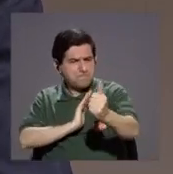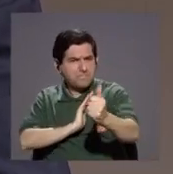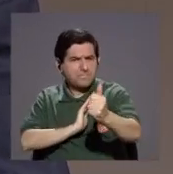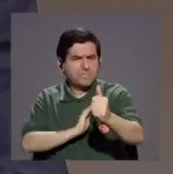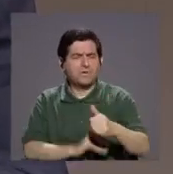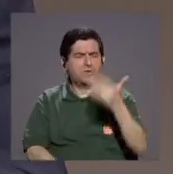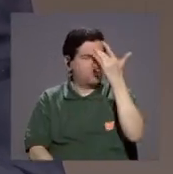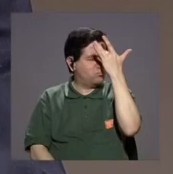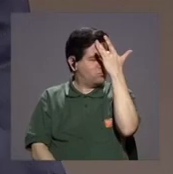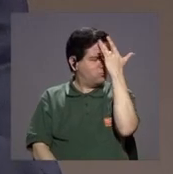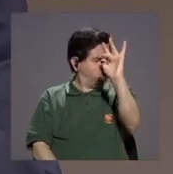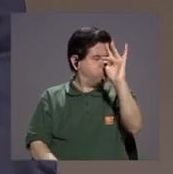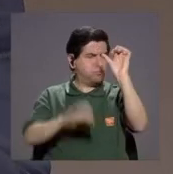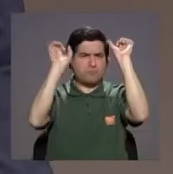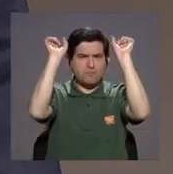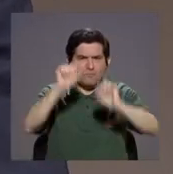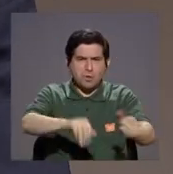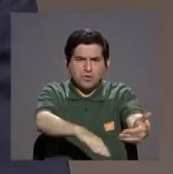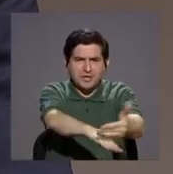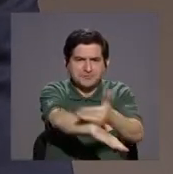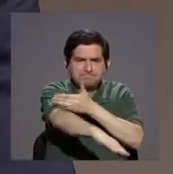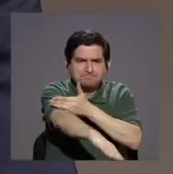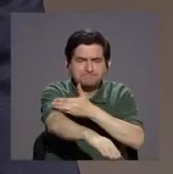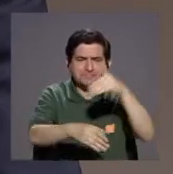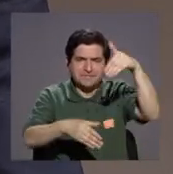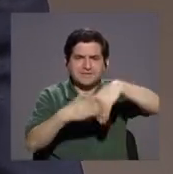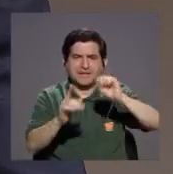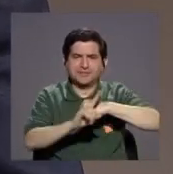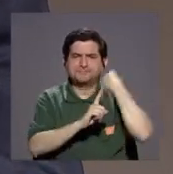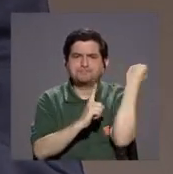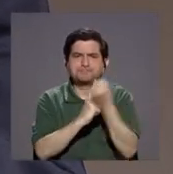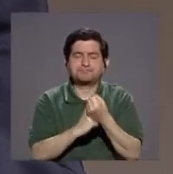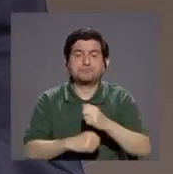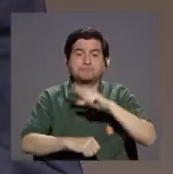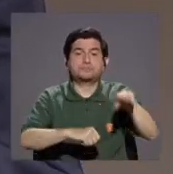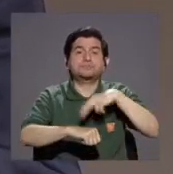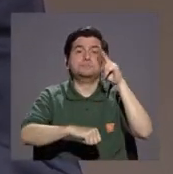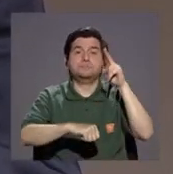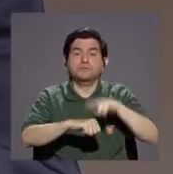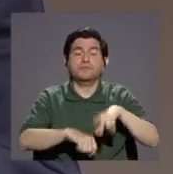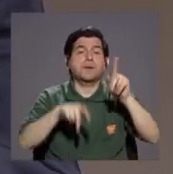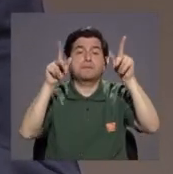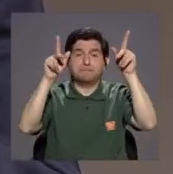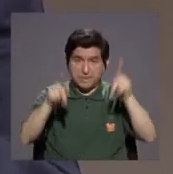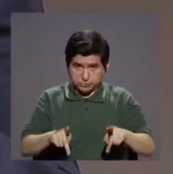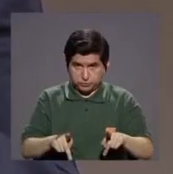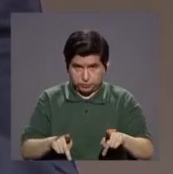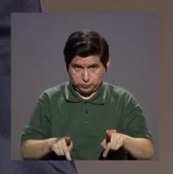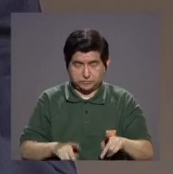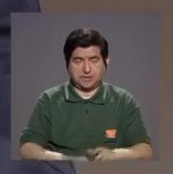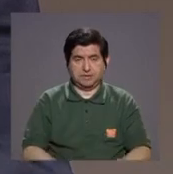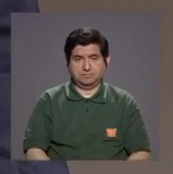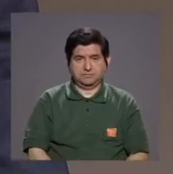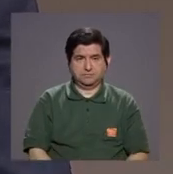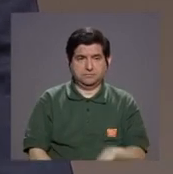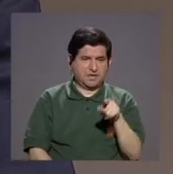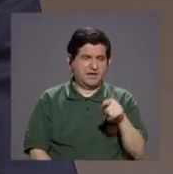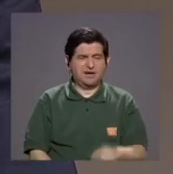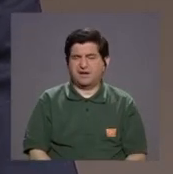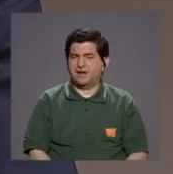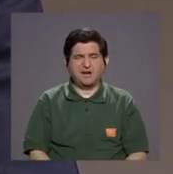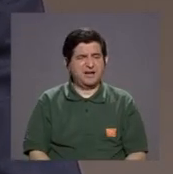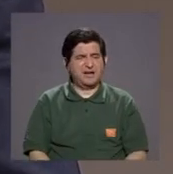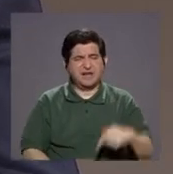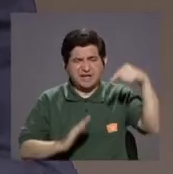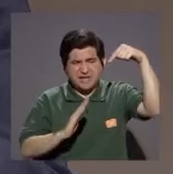intelectual para poder salir adelante en la sociedad generalmente cuando una persona está condenada a